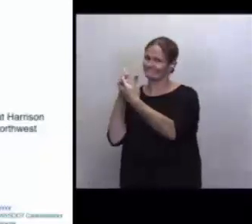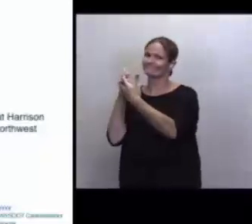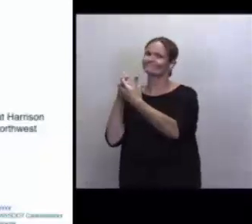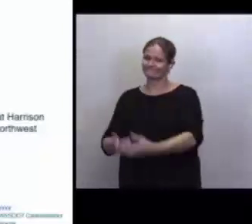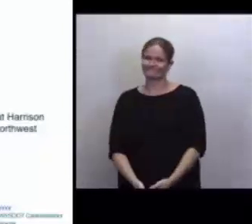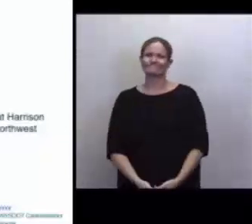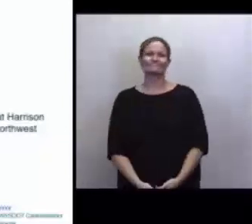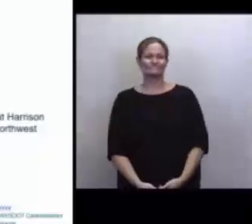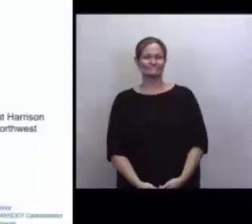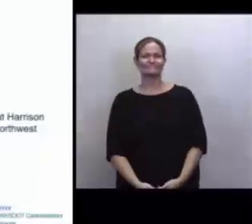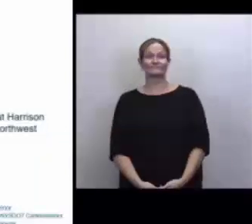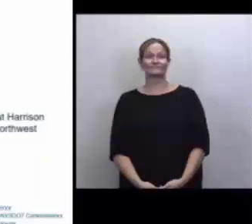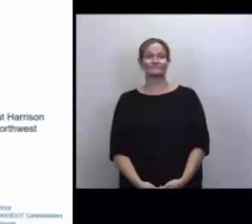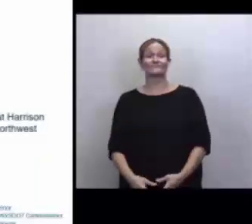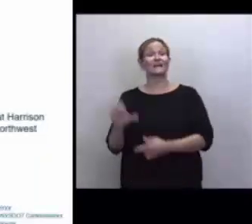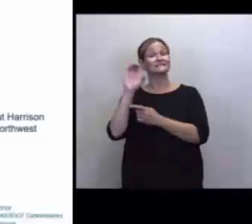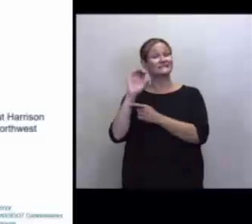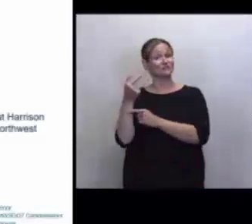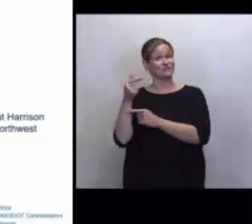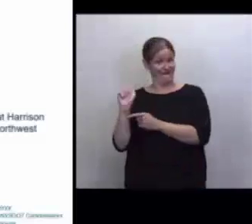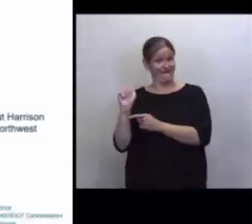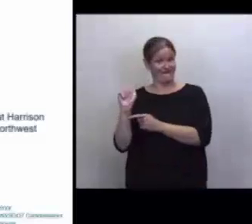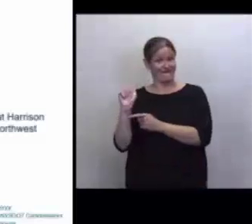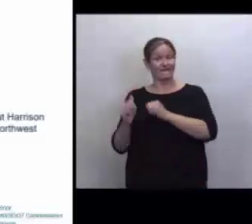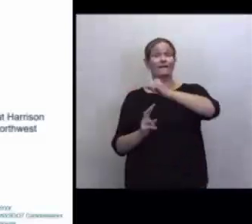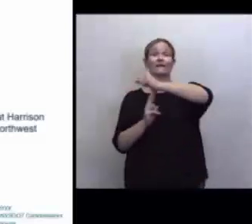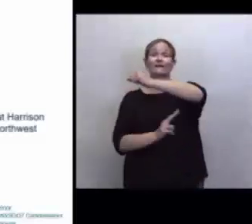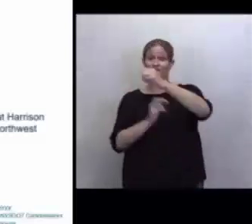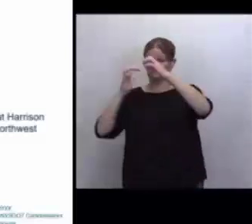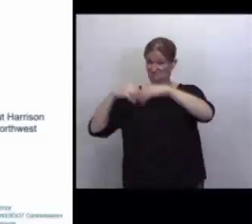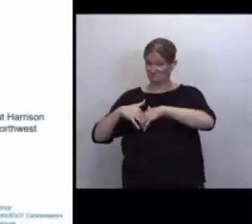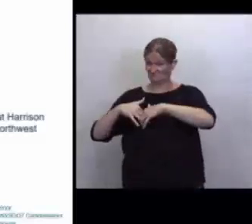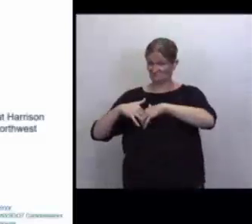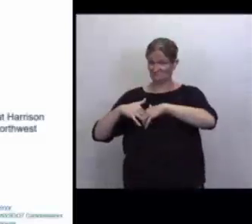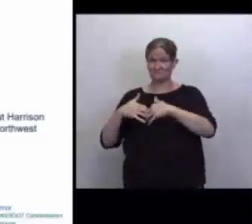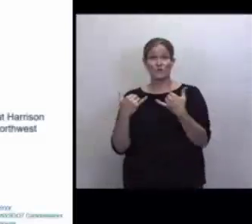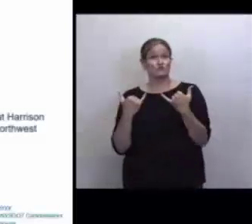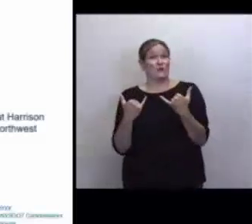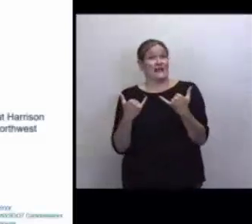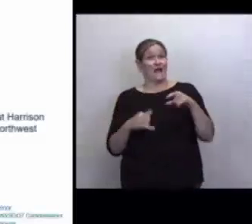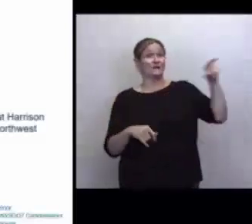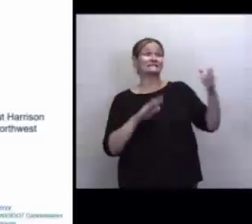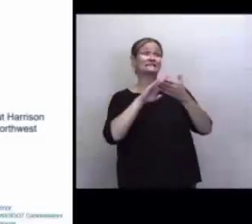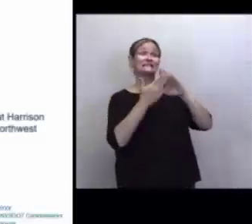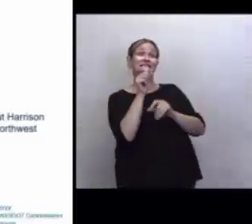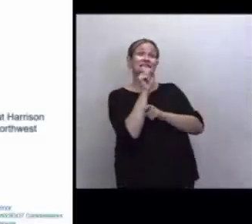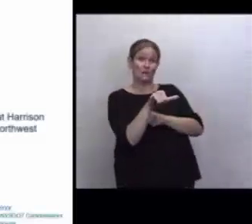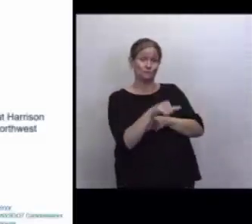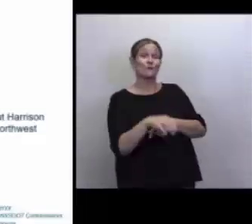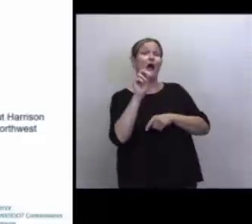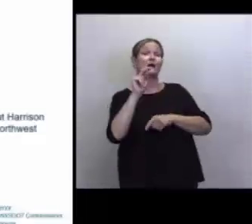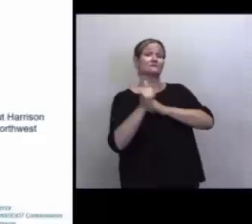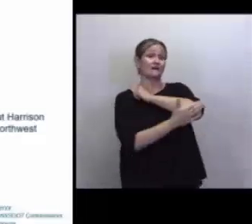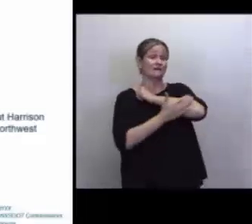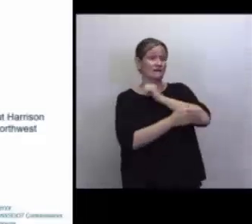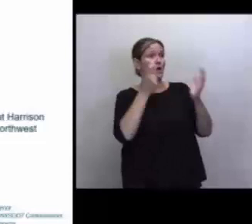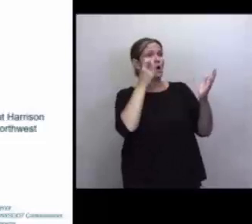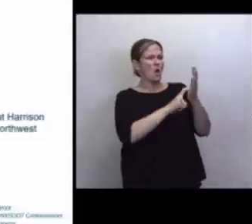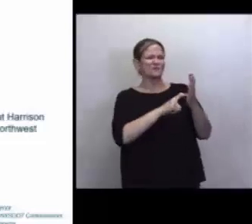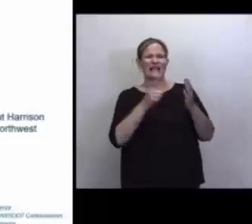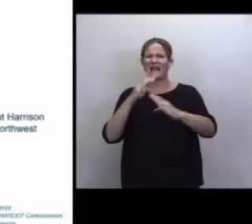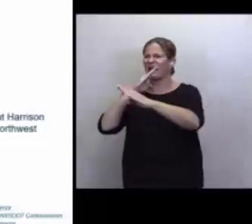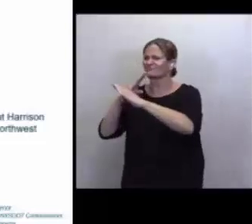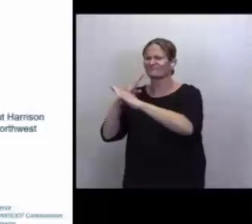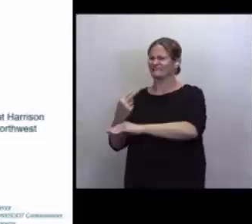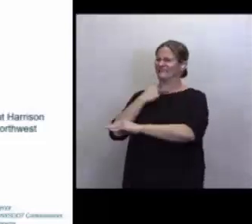la alternativa preferida del proyecto. La alternativa de red comunitaria eliminaría el viaducto I-81